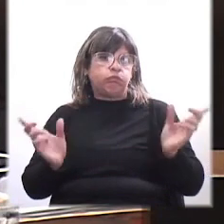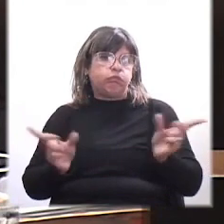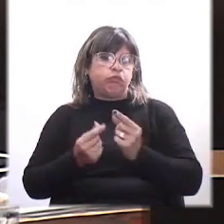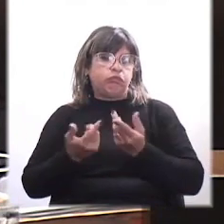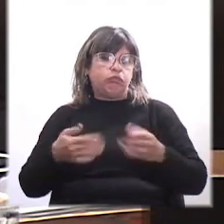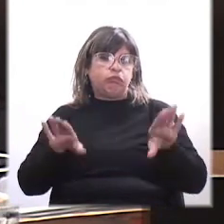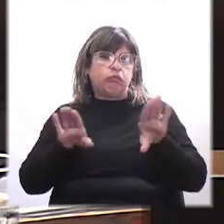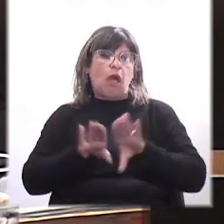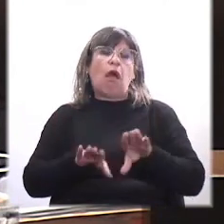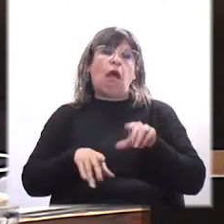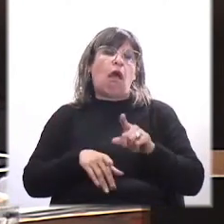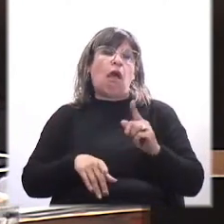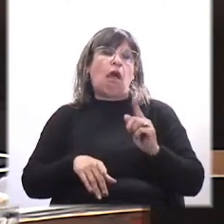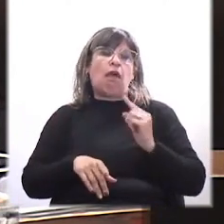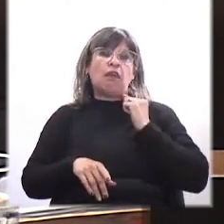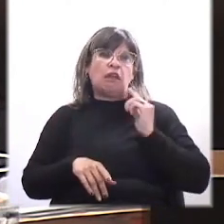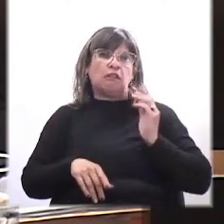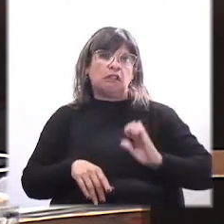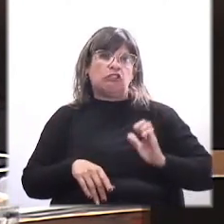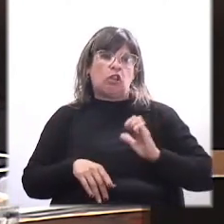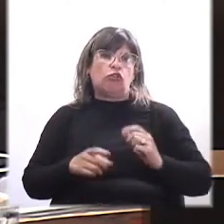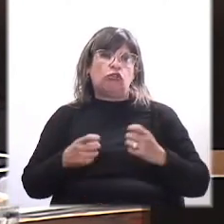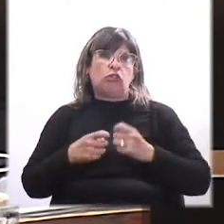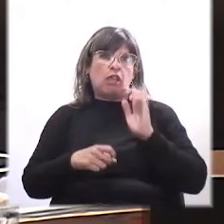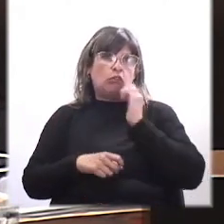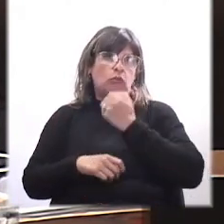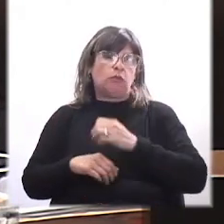de Gas Sayago Sociedad Anónima.